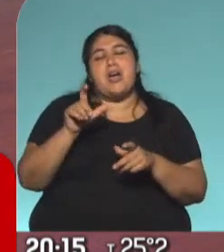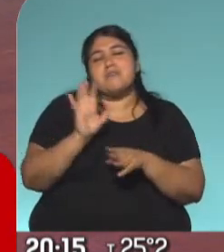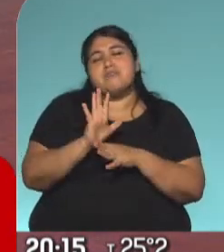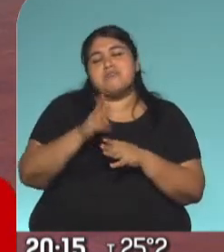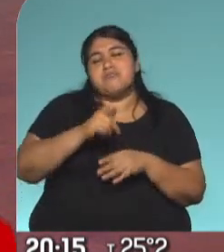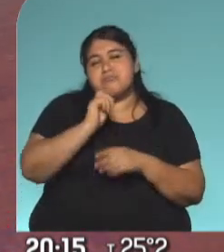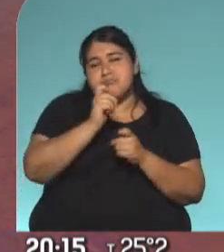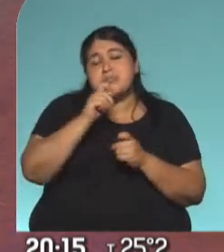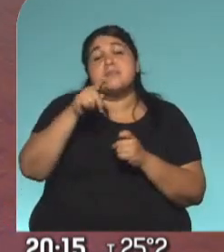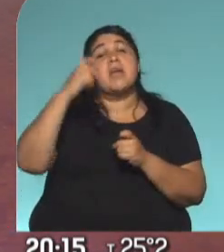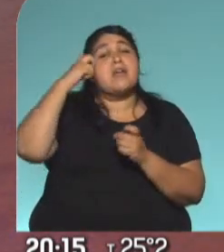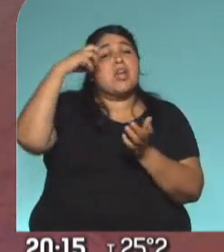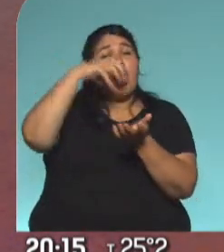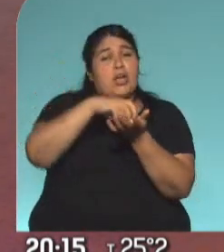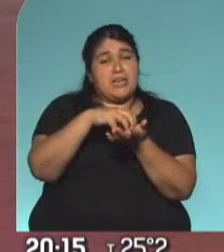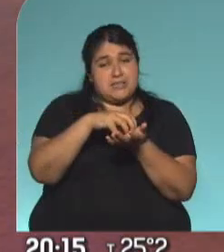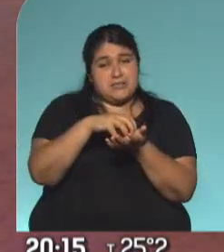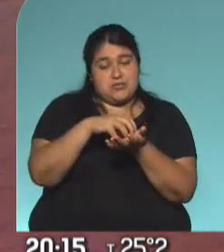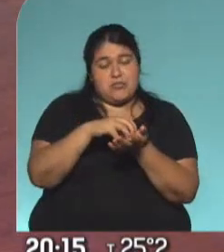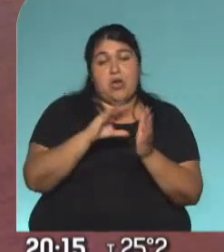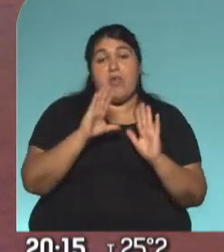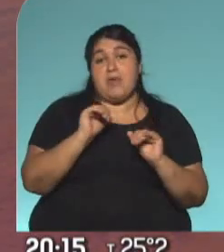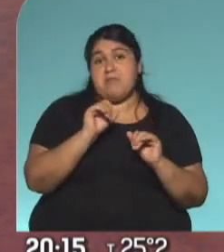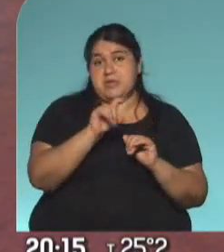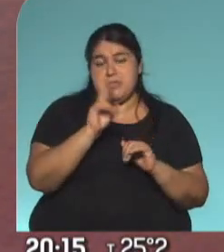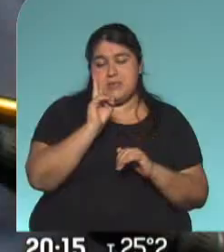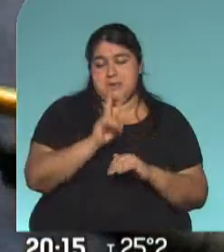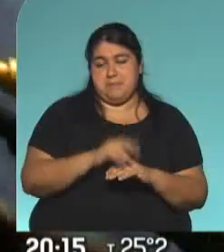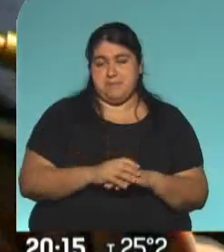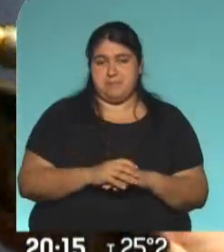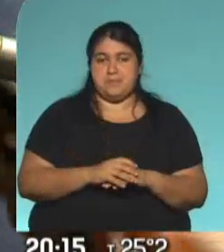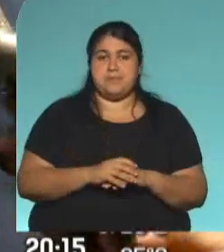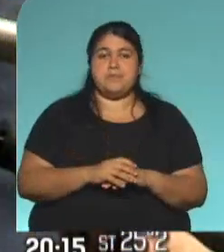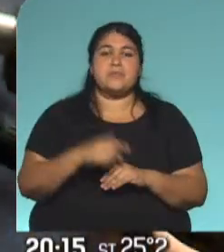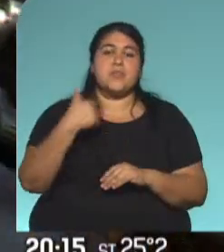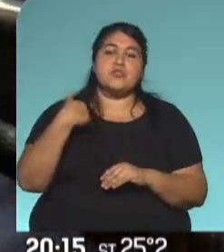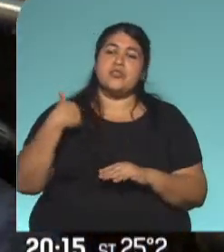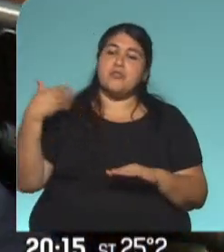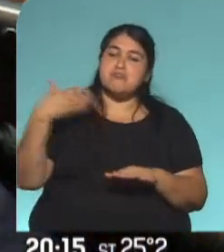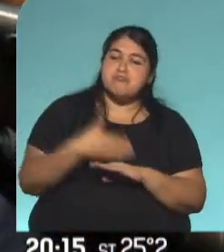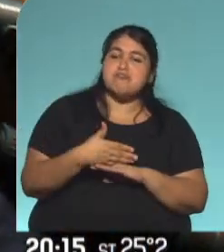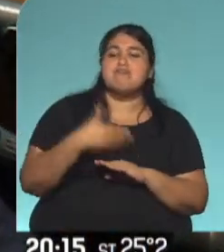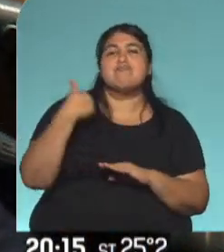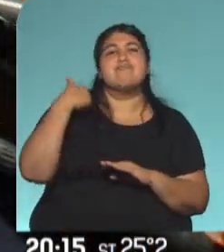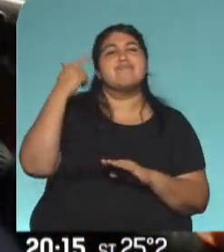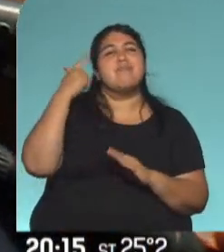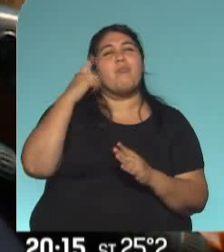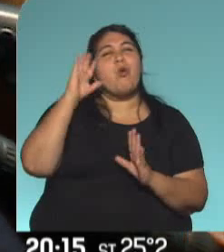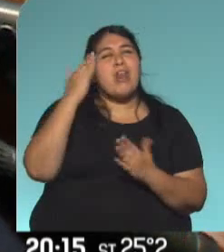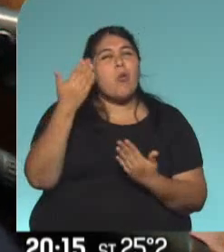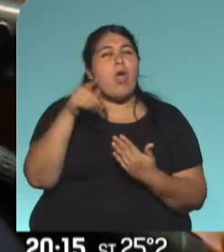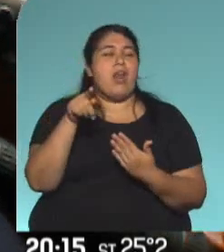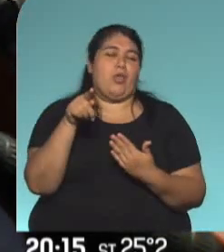allí, en el Congreso, luego de la despedida de Carlos Menem. Yo vengo con muchos recuerdos, pero sobre